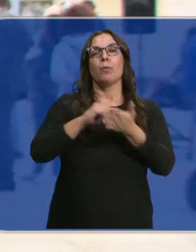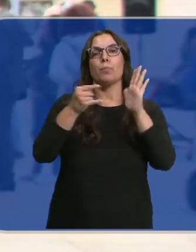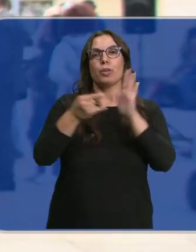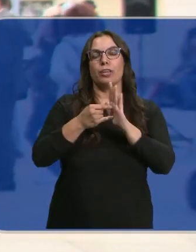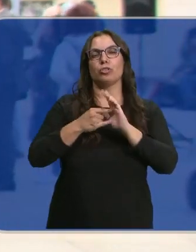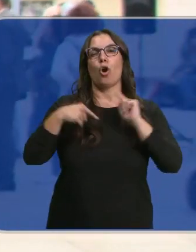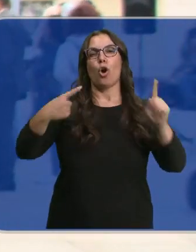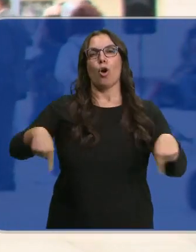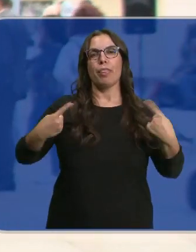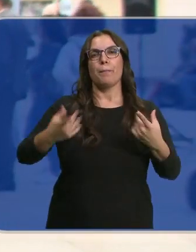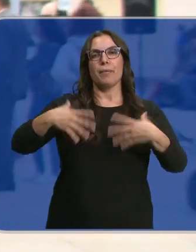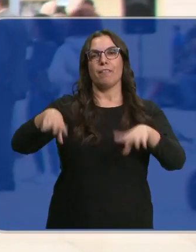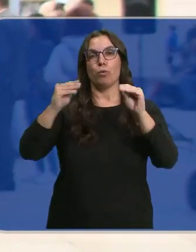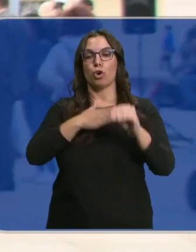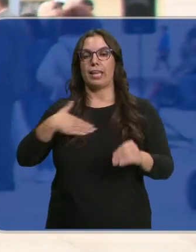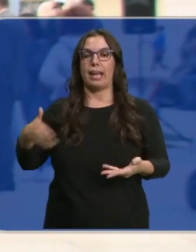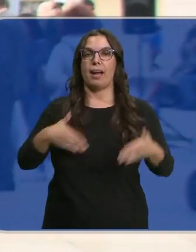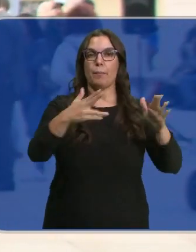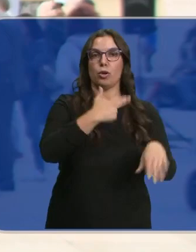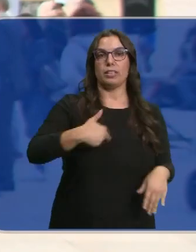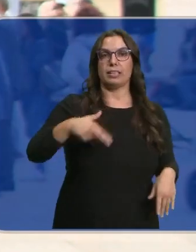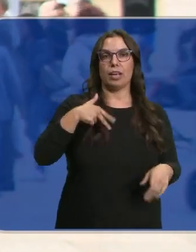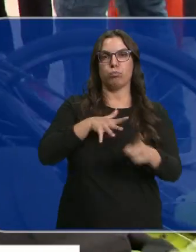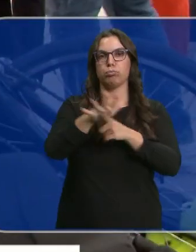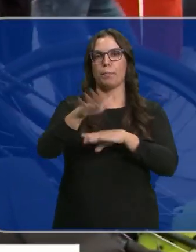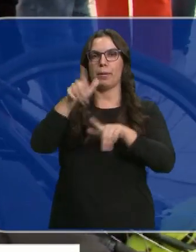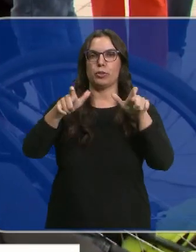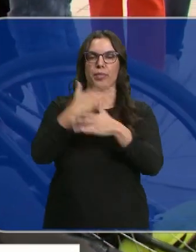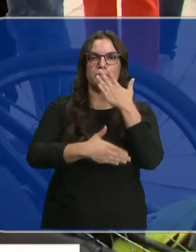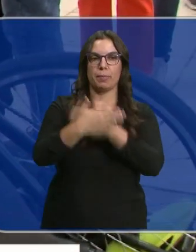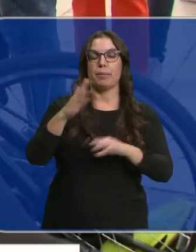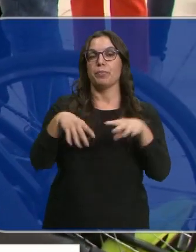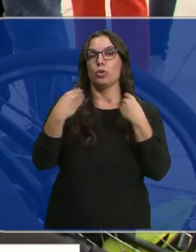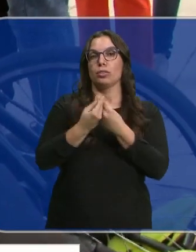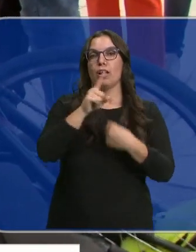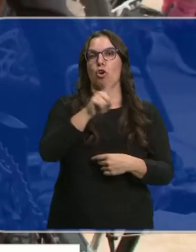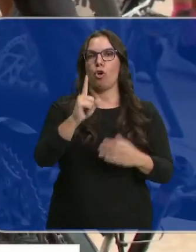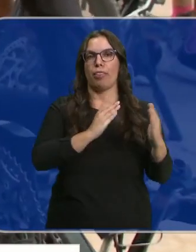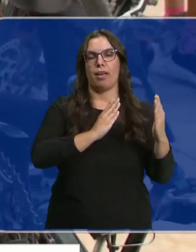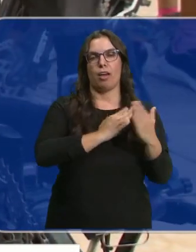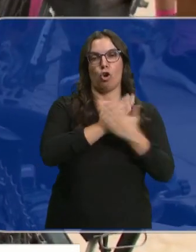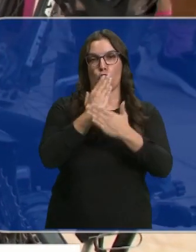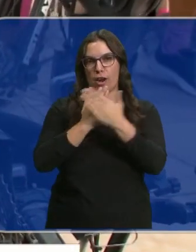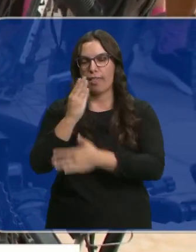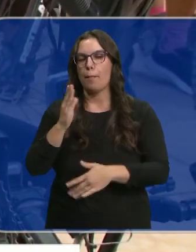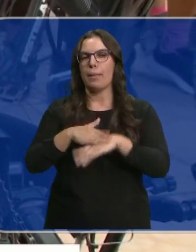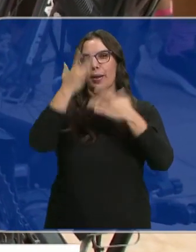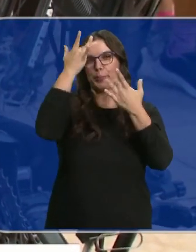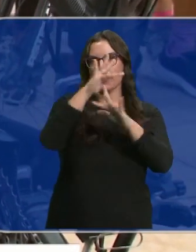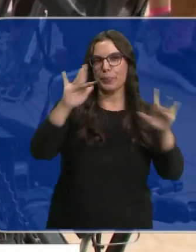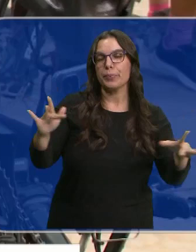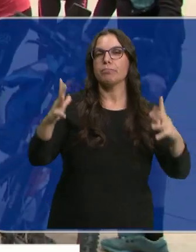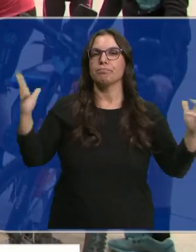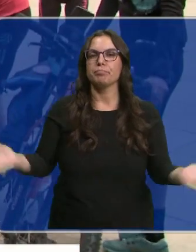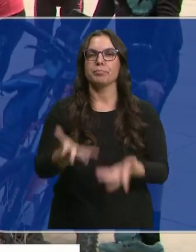Cocenfe Burgos que busca acercar el Camino de Santiago a las personas con discapacidad. En total, 11 jornadas para sensibilizar y fomentar